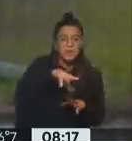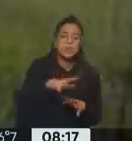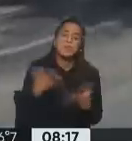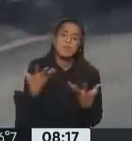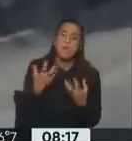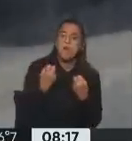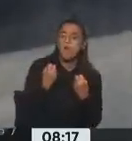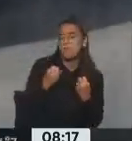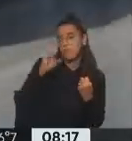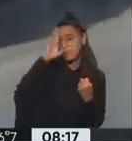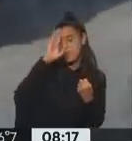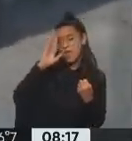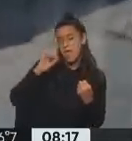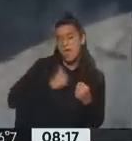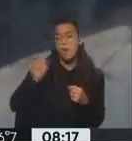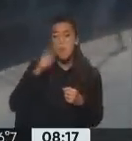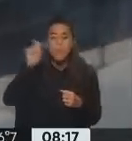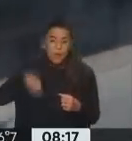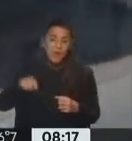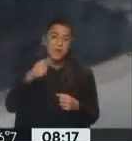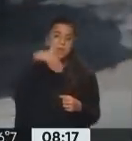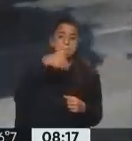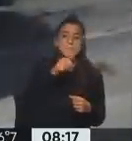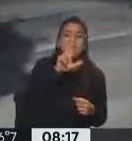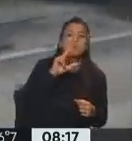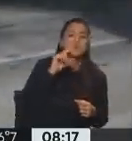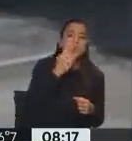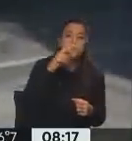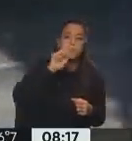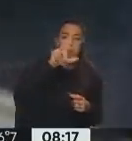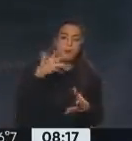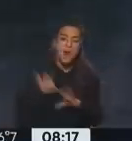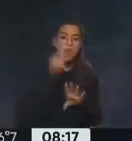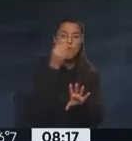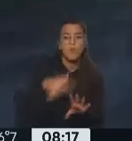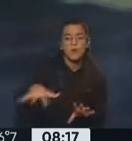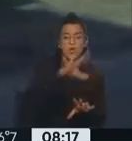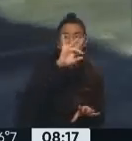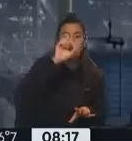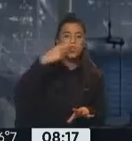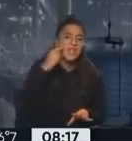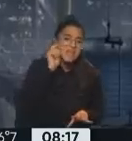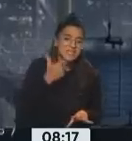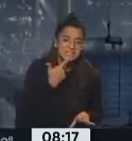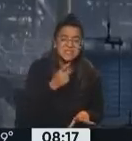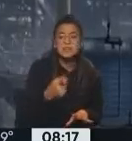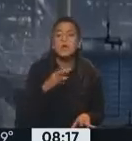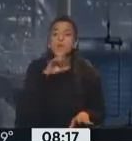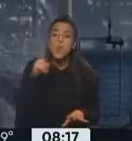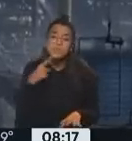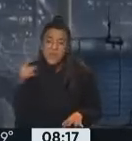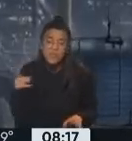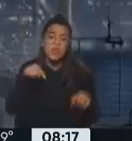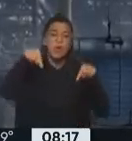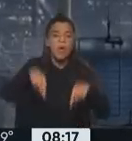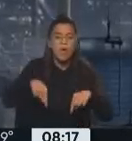ucranianas en mariupol un punto clave para recuperar la república de donges y lo que dijo rusia era que